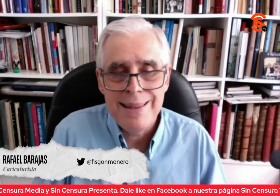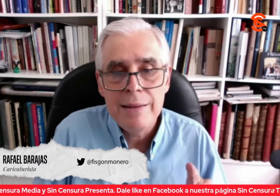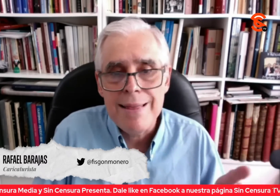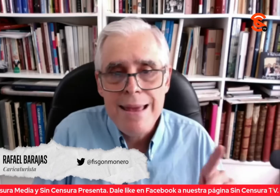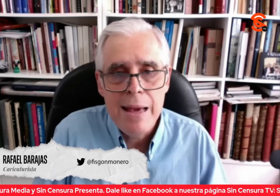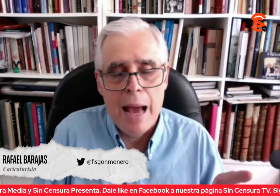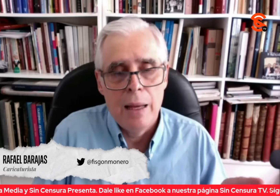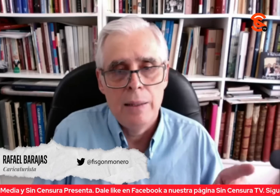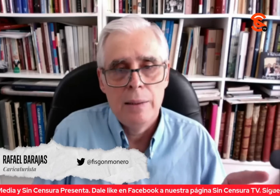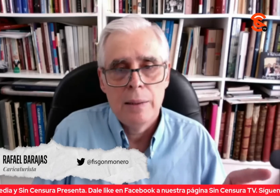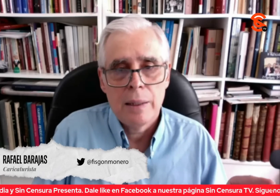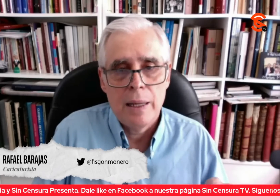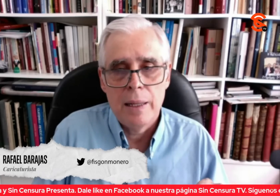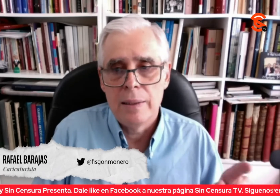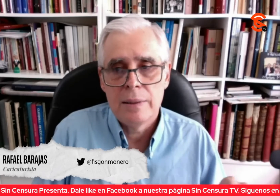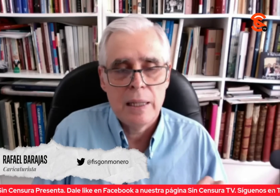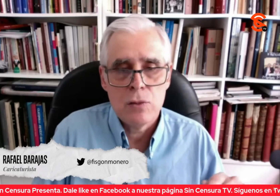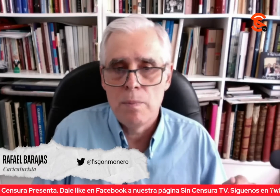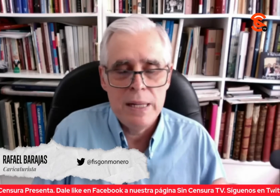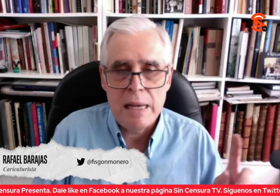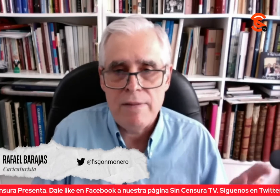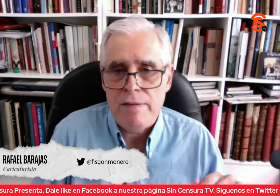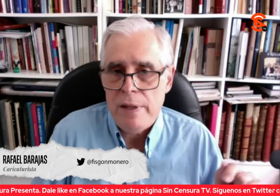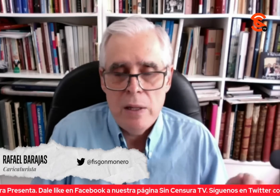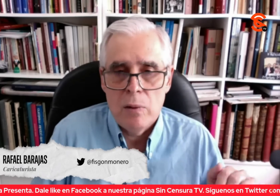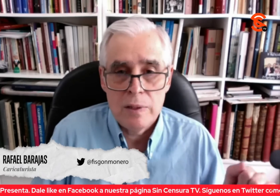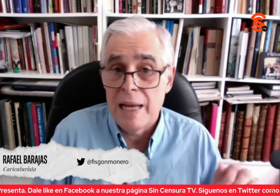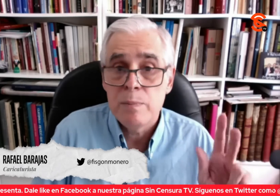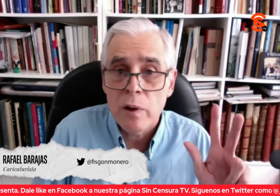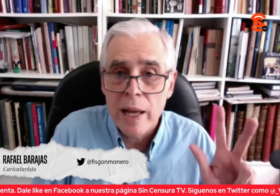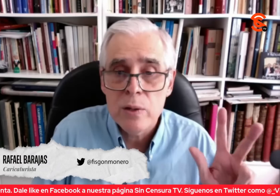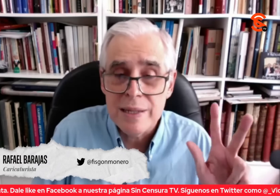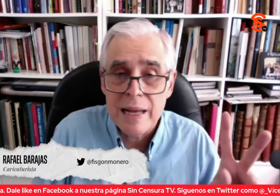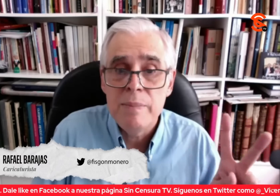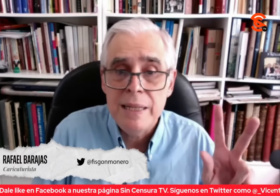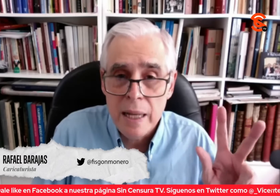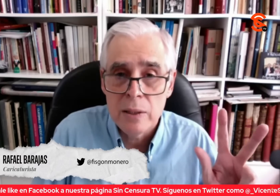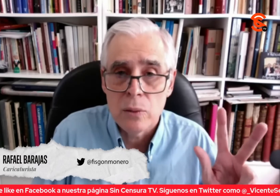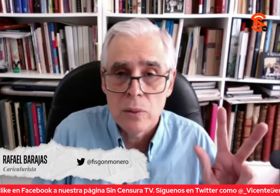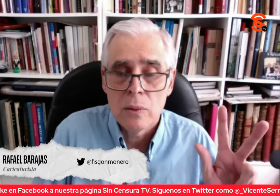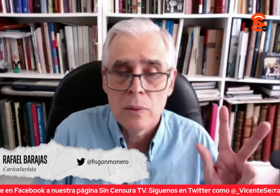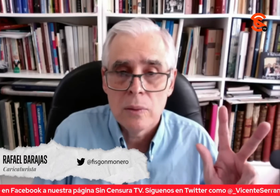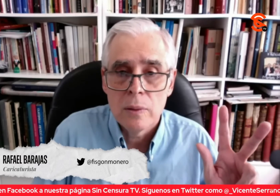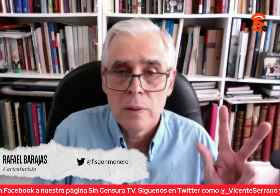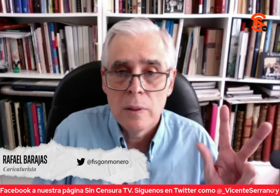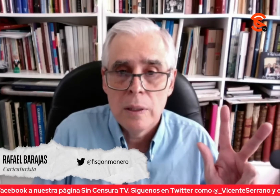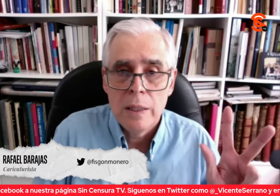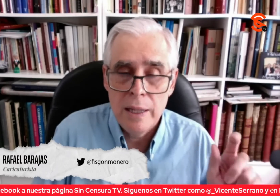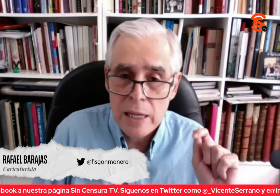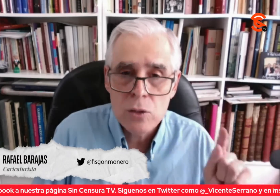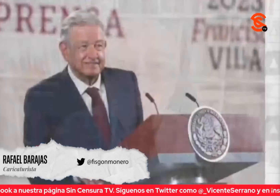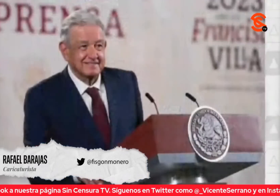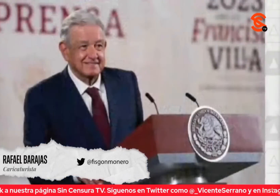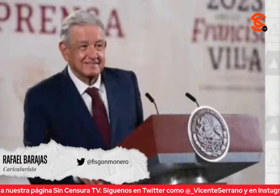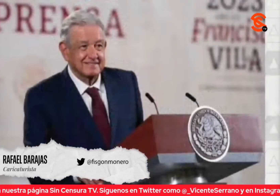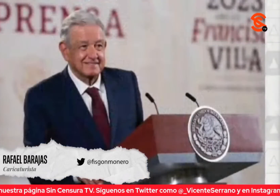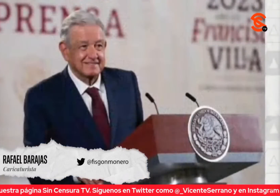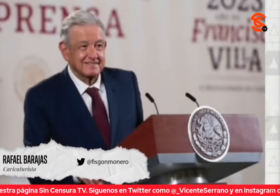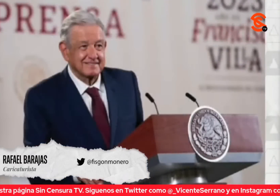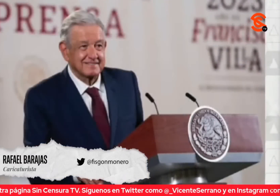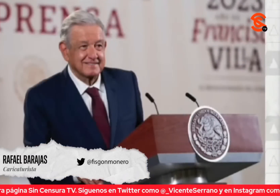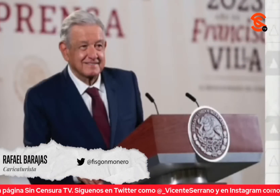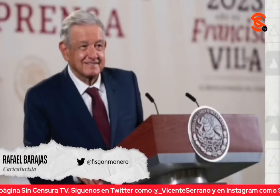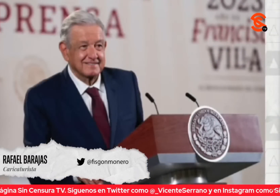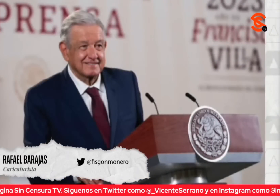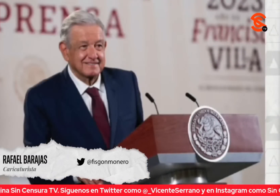el presidente diga que son prensa fifí o lo que sea, es porque ellos están mintiendo. Y eso, por